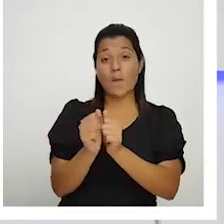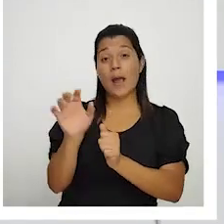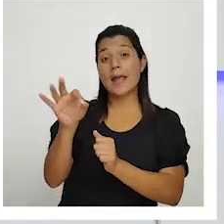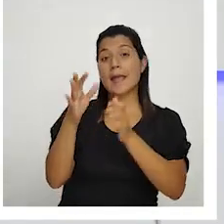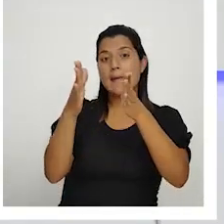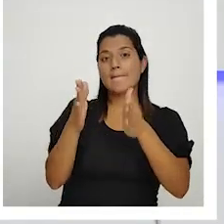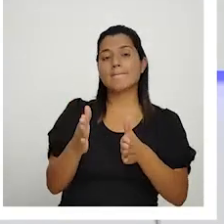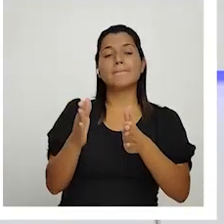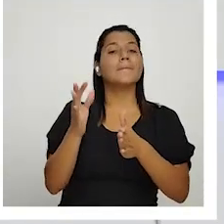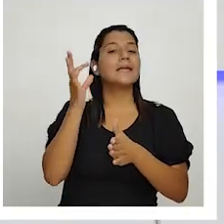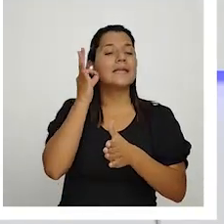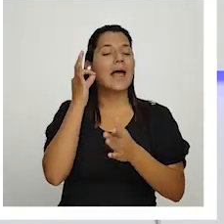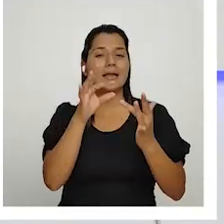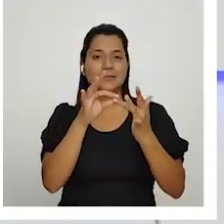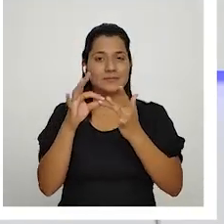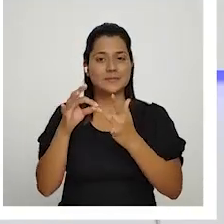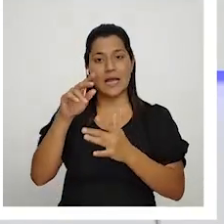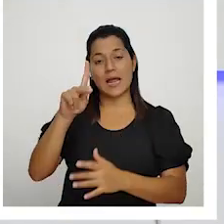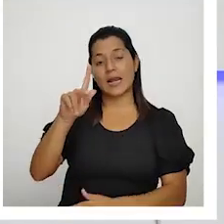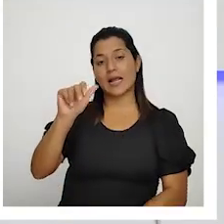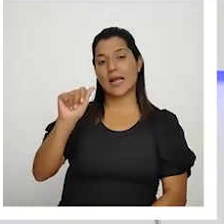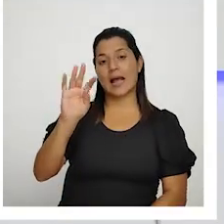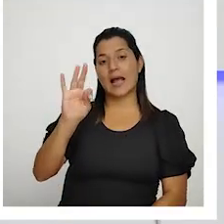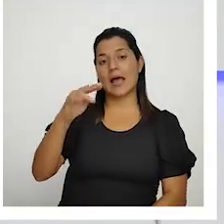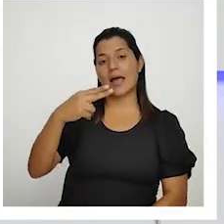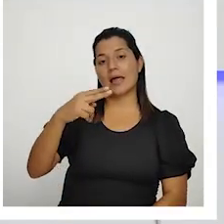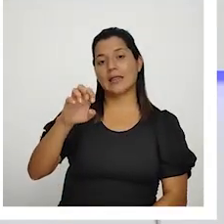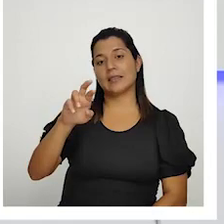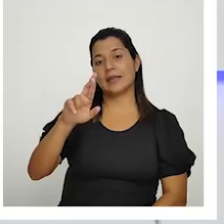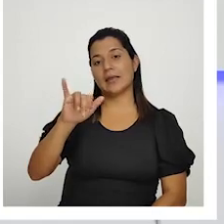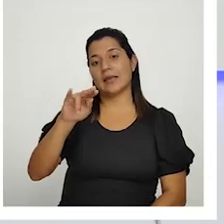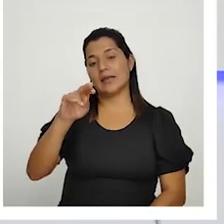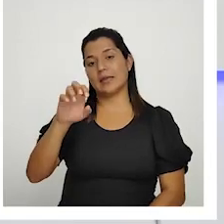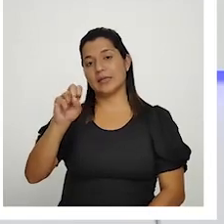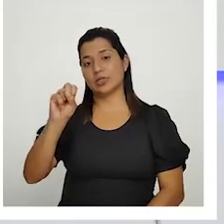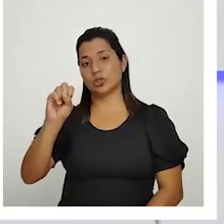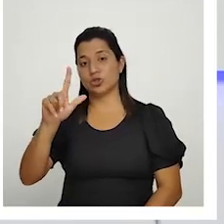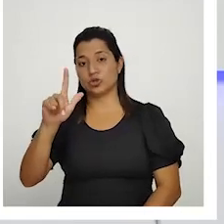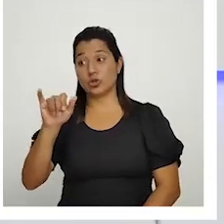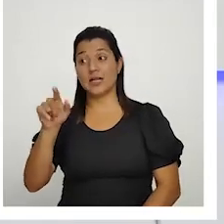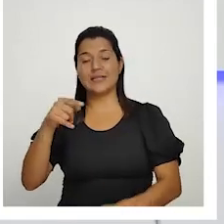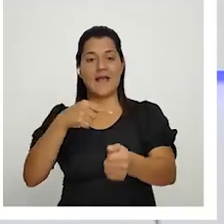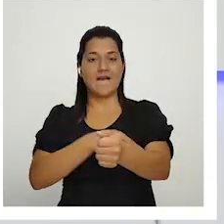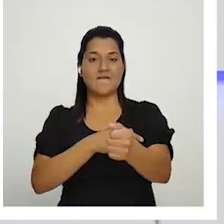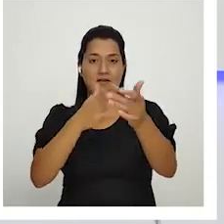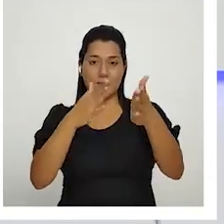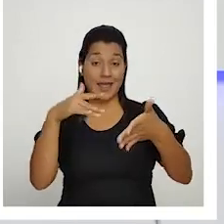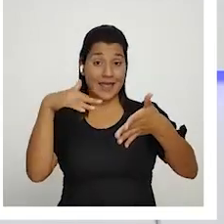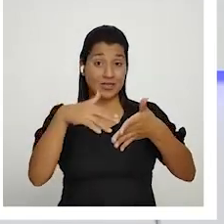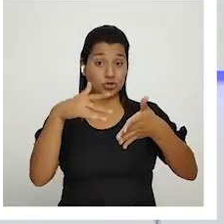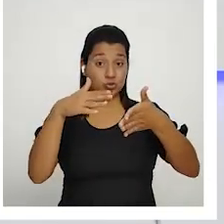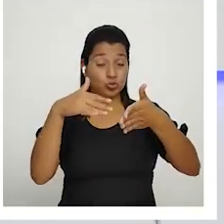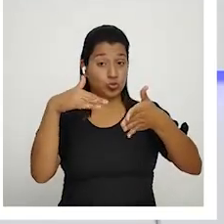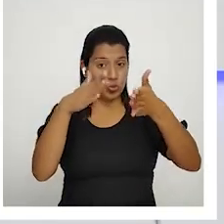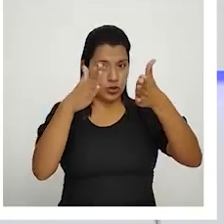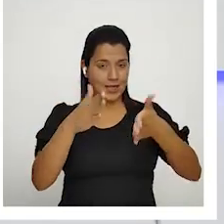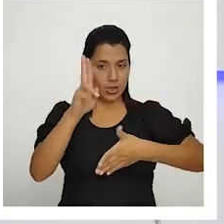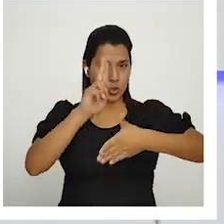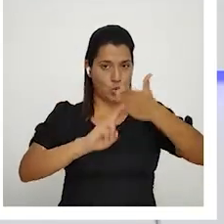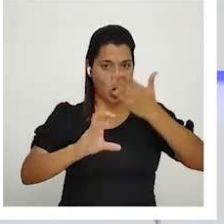especial. Está acá conmigo Katherine Solís. Ella es enfermera graduada de la Universidad de Costa Rica, pero además de